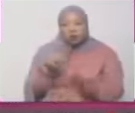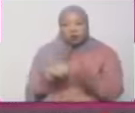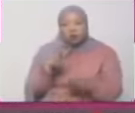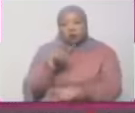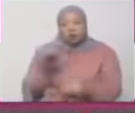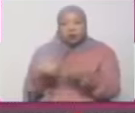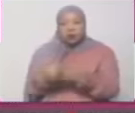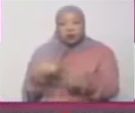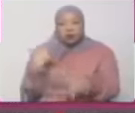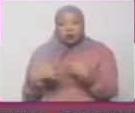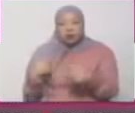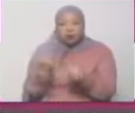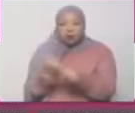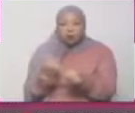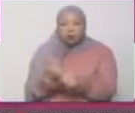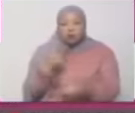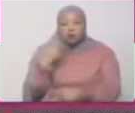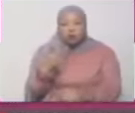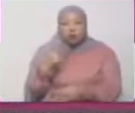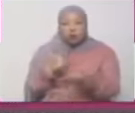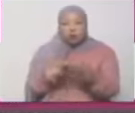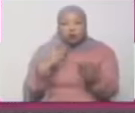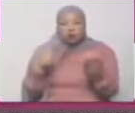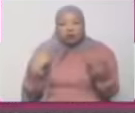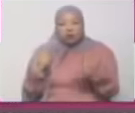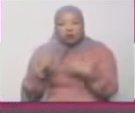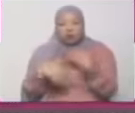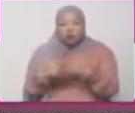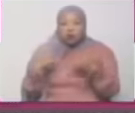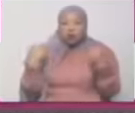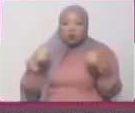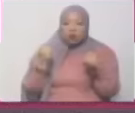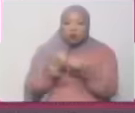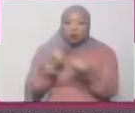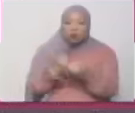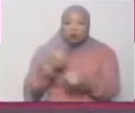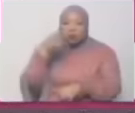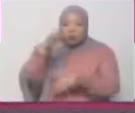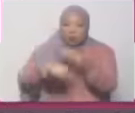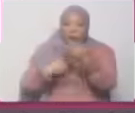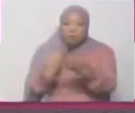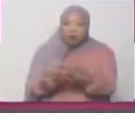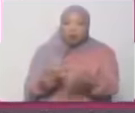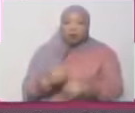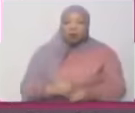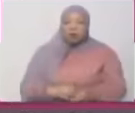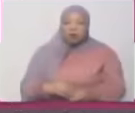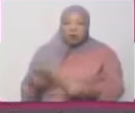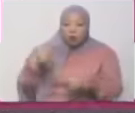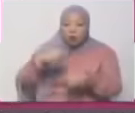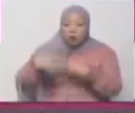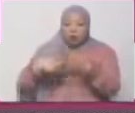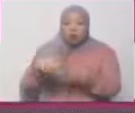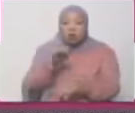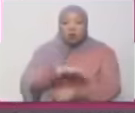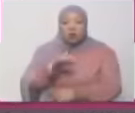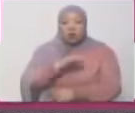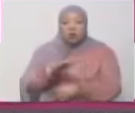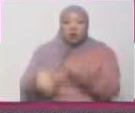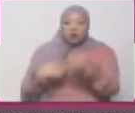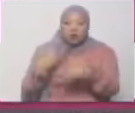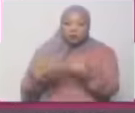2025, 2026, en el ejercicio del poder popular, sobre la base de la soberanía de las